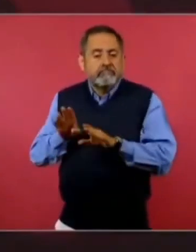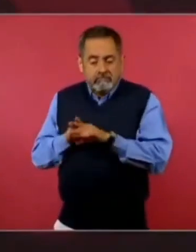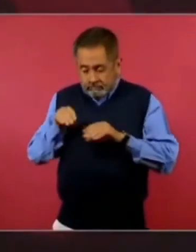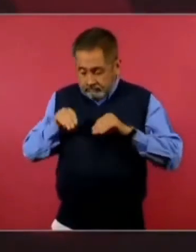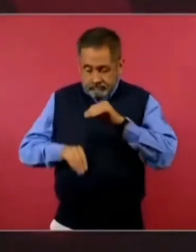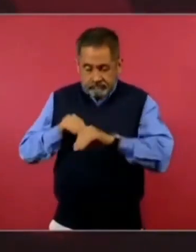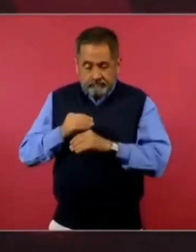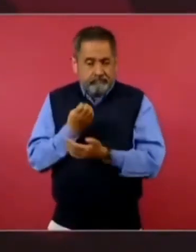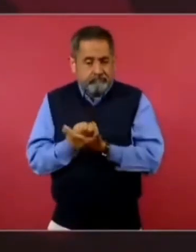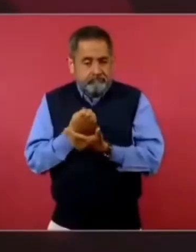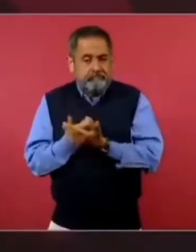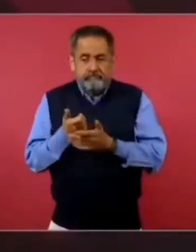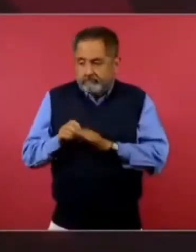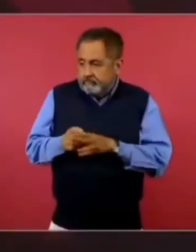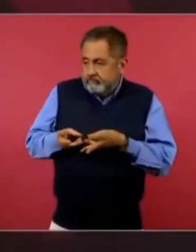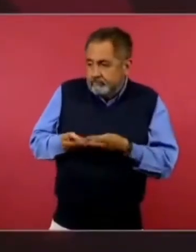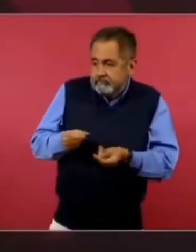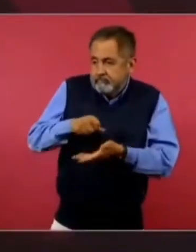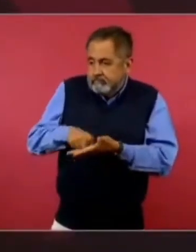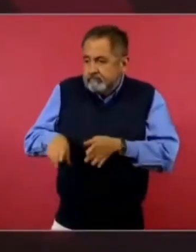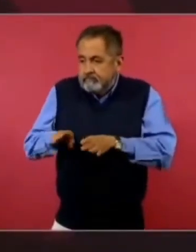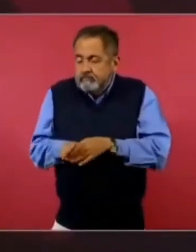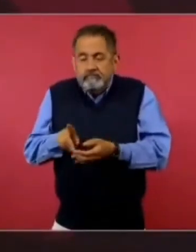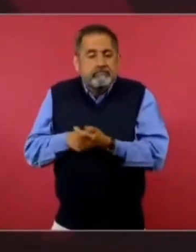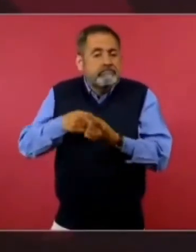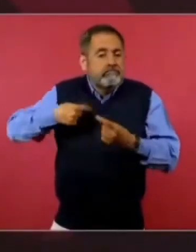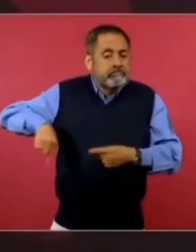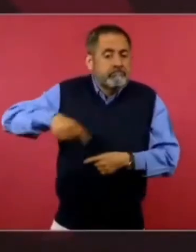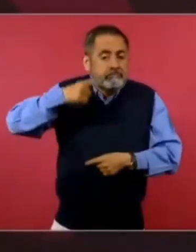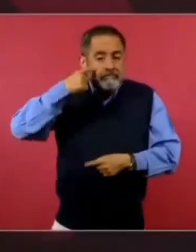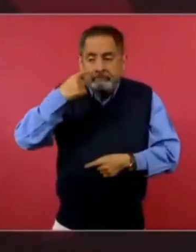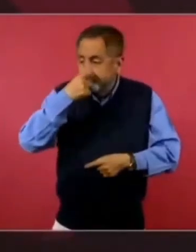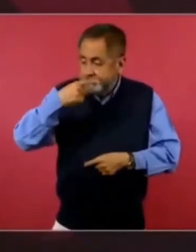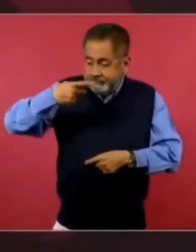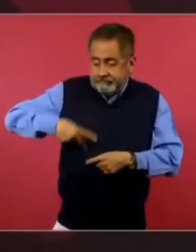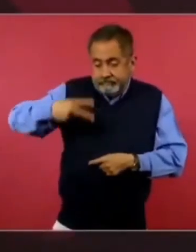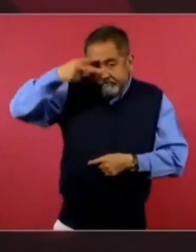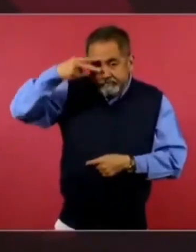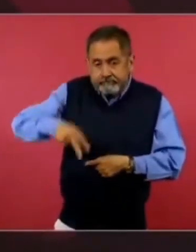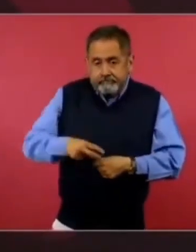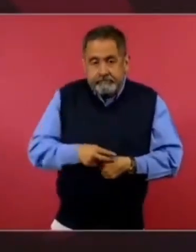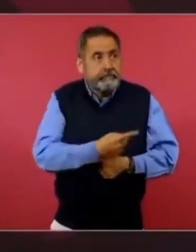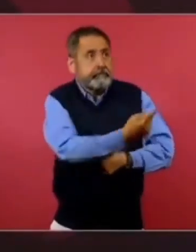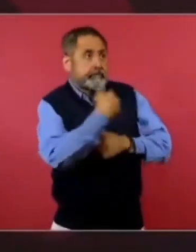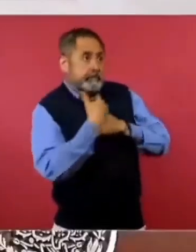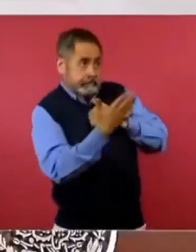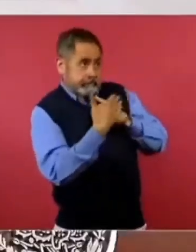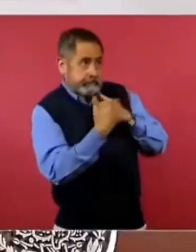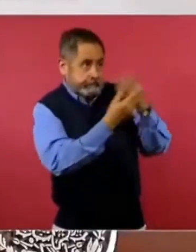de política económica la definimos los mexicanos. No aceptamos recetas